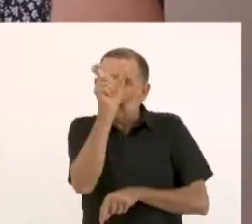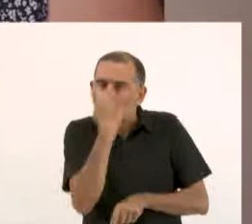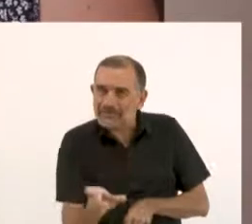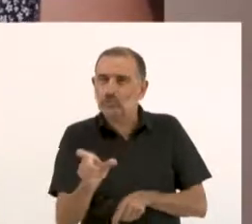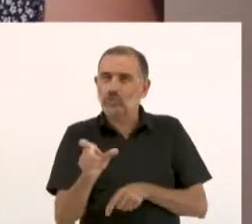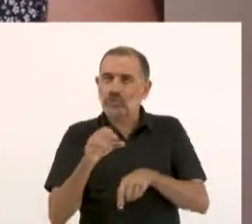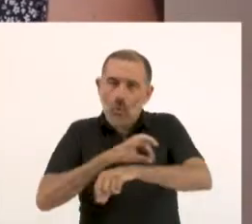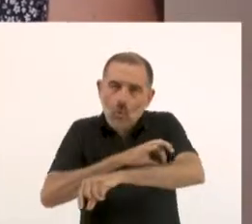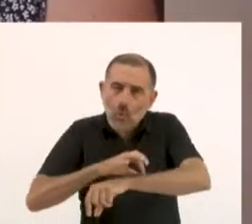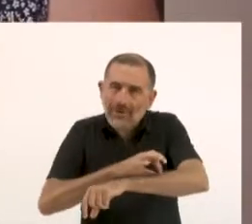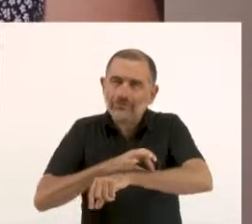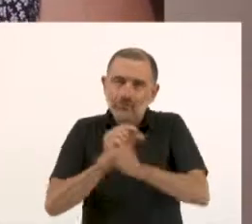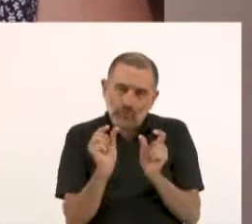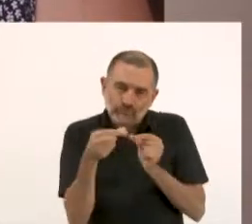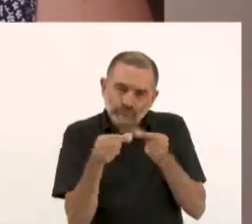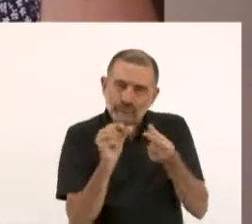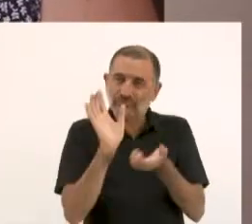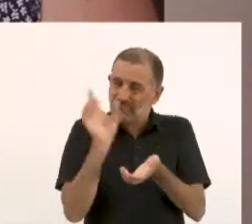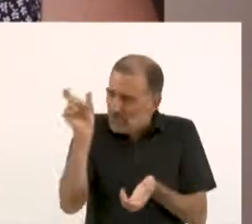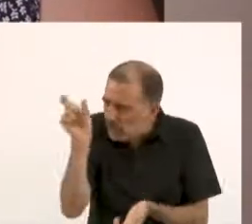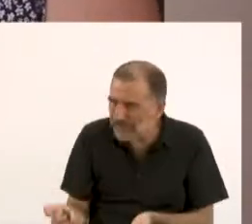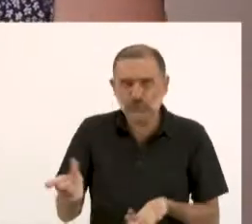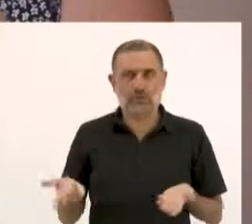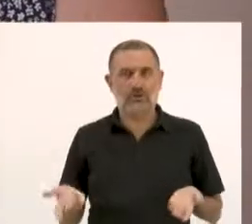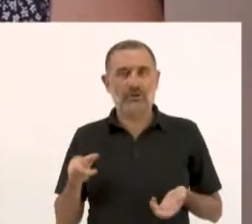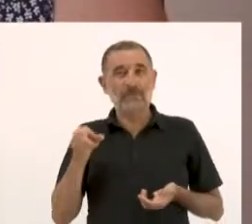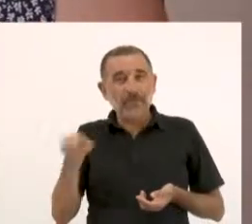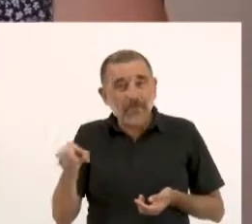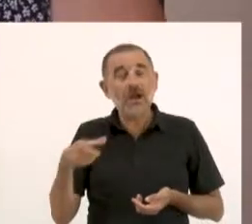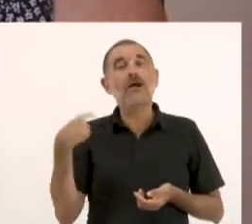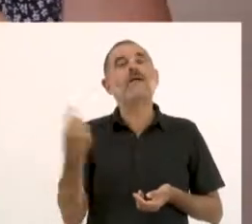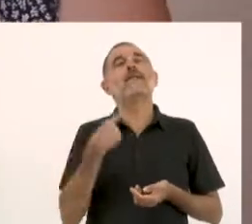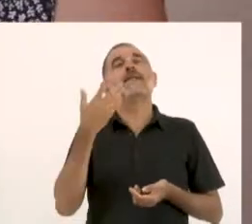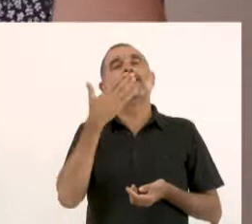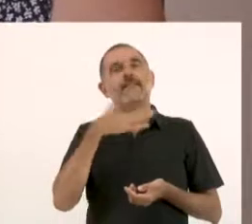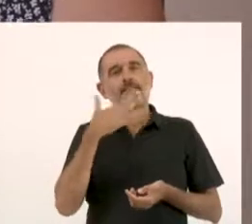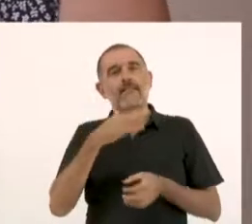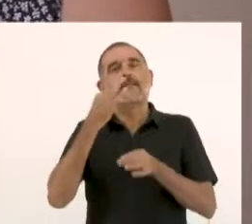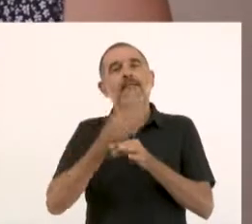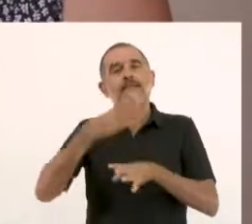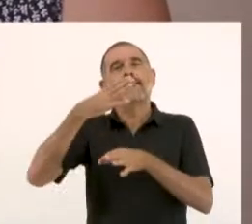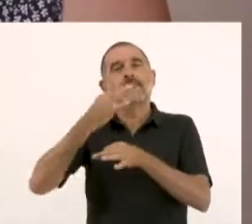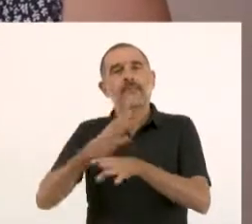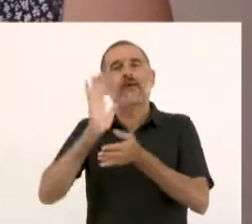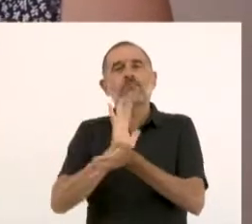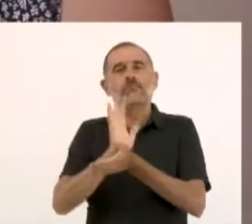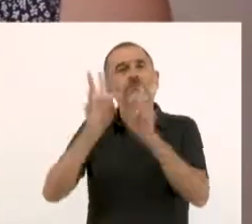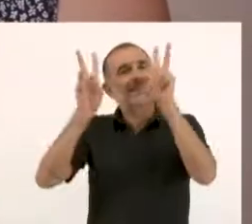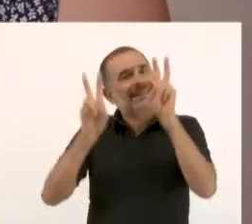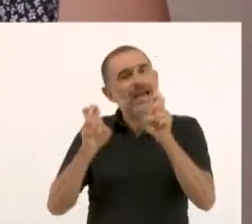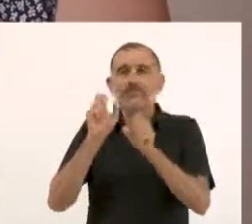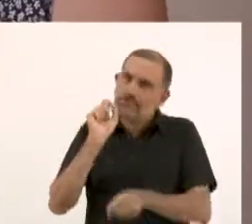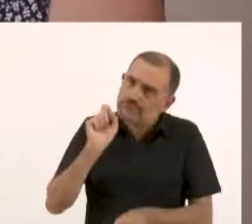¿sí? Esto nos ha ido un poco especializando, dando un cierto tono al programa, digamos, nos